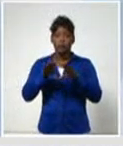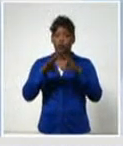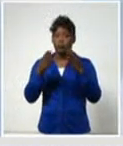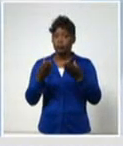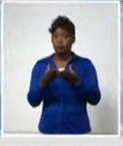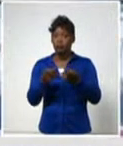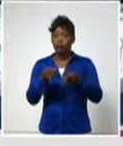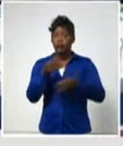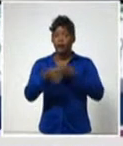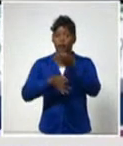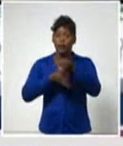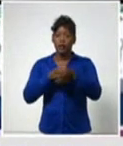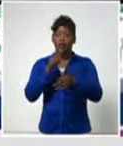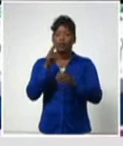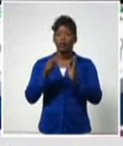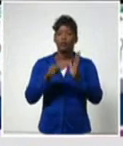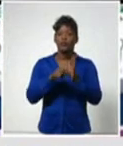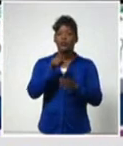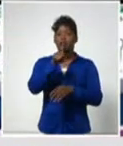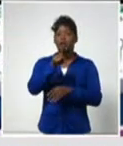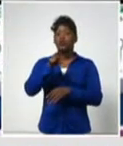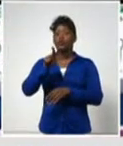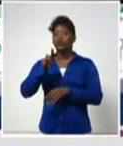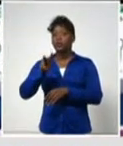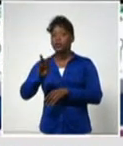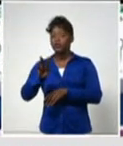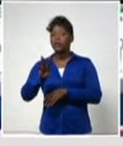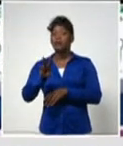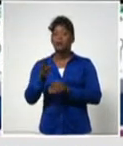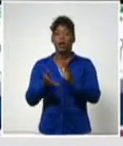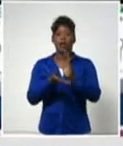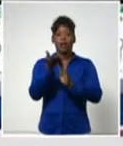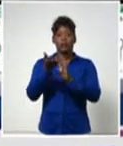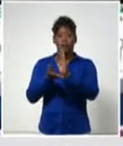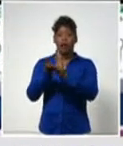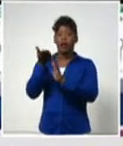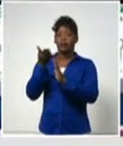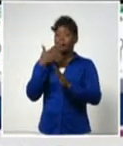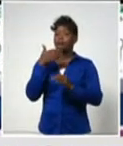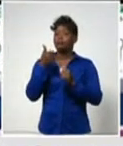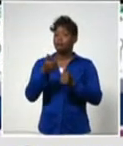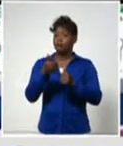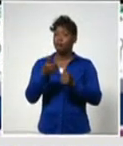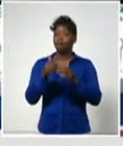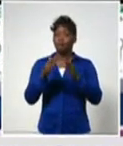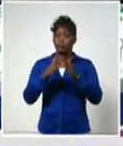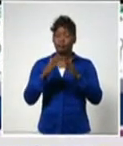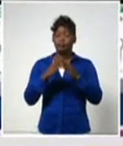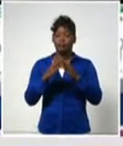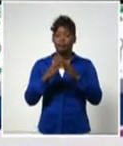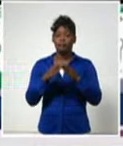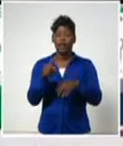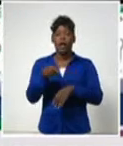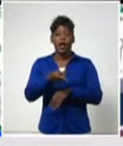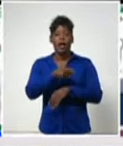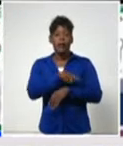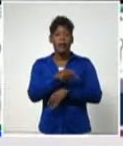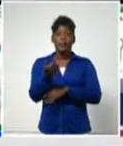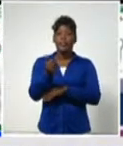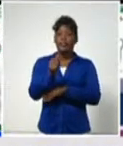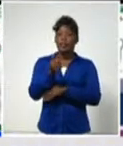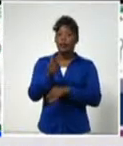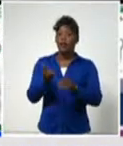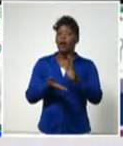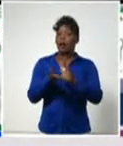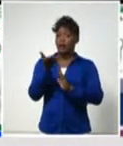reportan 2.113 pacientes de alta clínica hasta este momento, 10 altas clínicas otorgadas en el